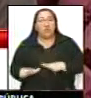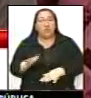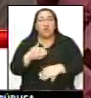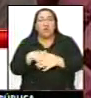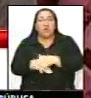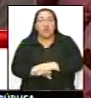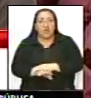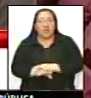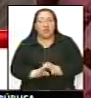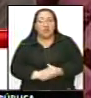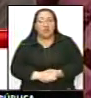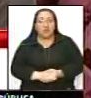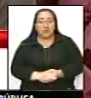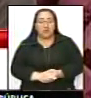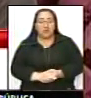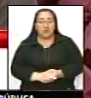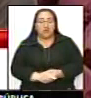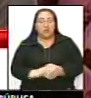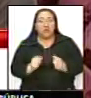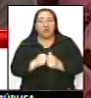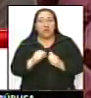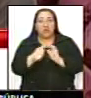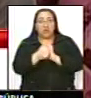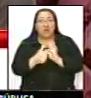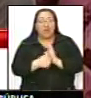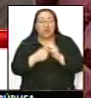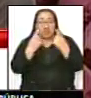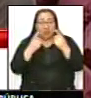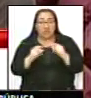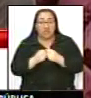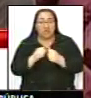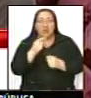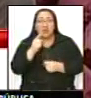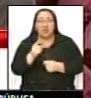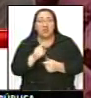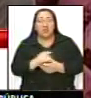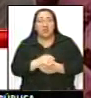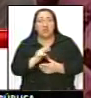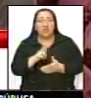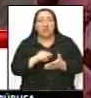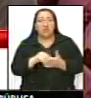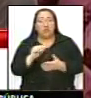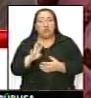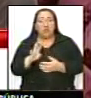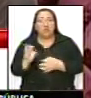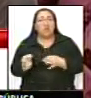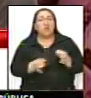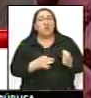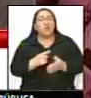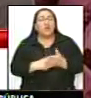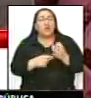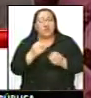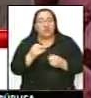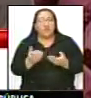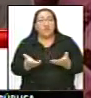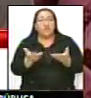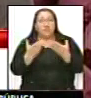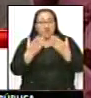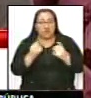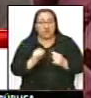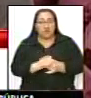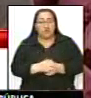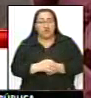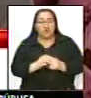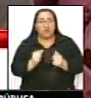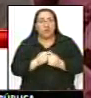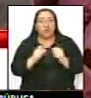internos dentro de este artículo. Además, esto lo ratifica en el 3.4, manifestando de que ellos darán cuenta a